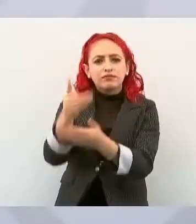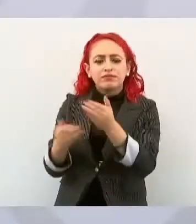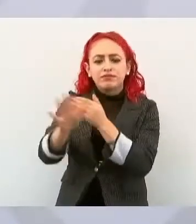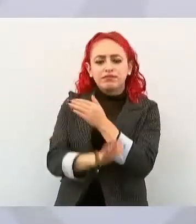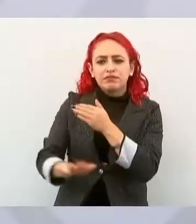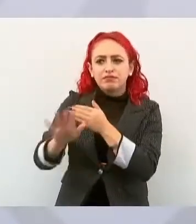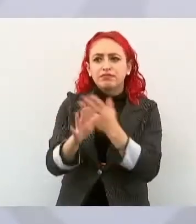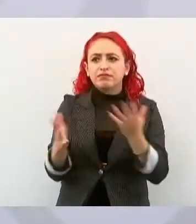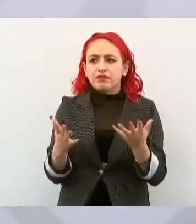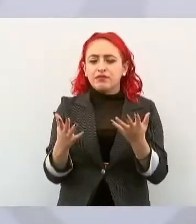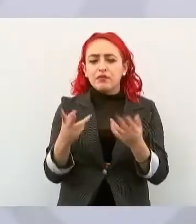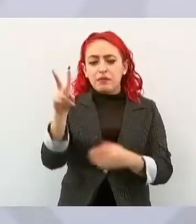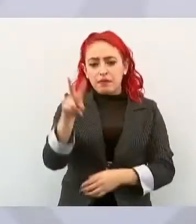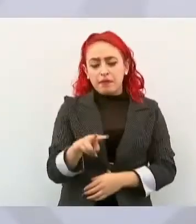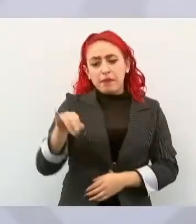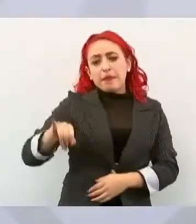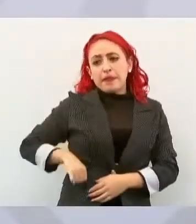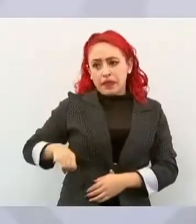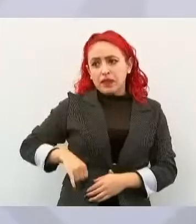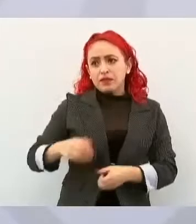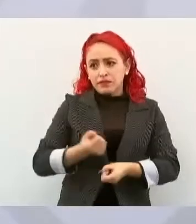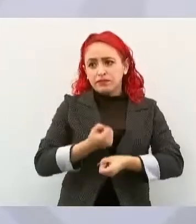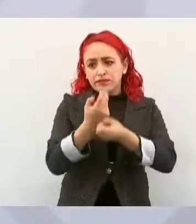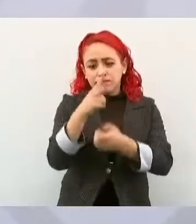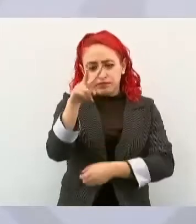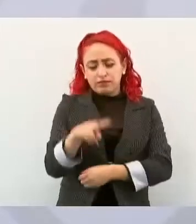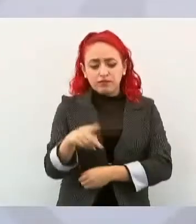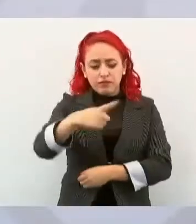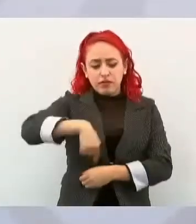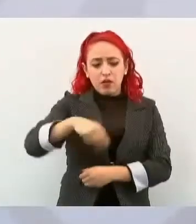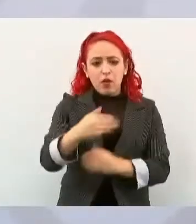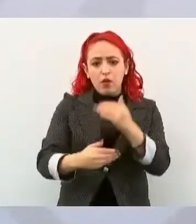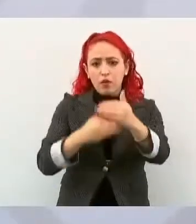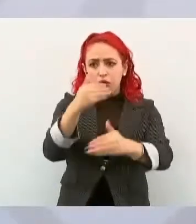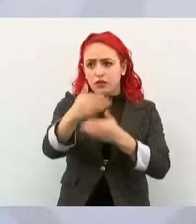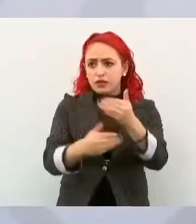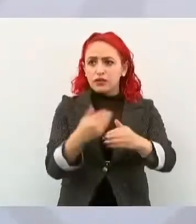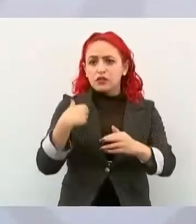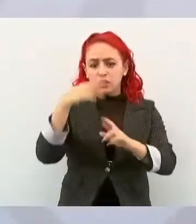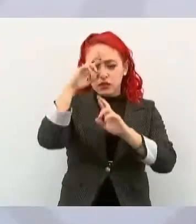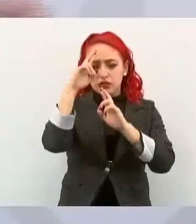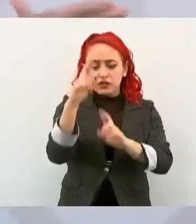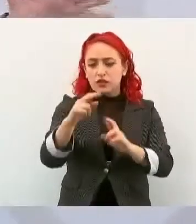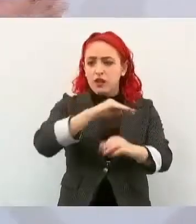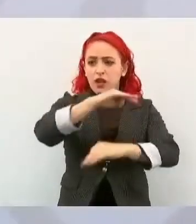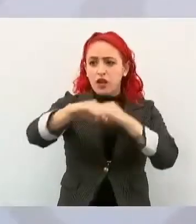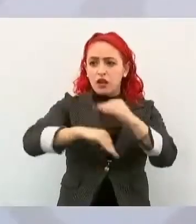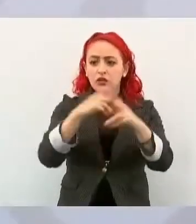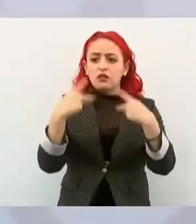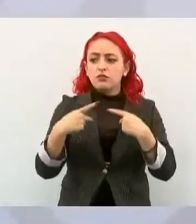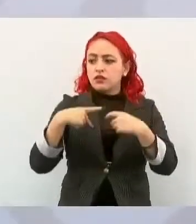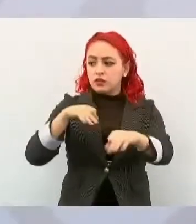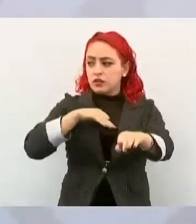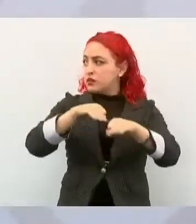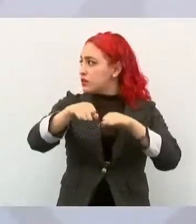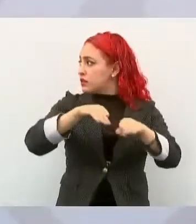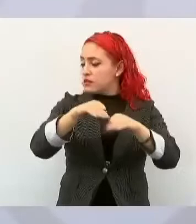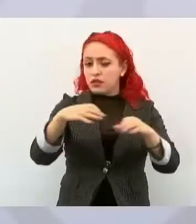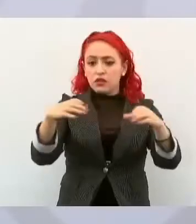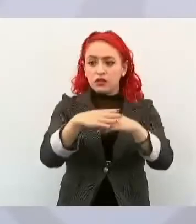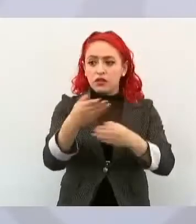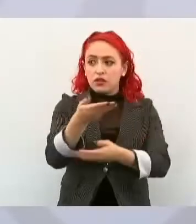dicho y nos interesa mucho manifestar, es un proceso en el que se respeta a todos los trabajadores en